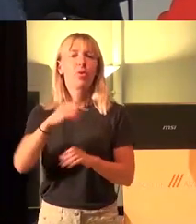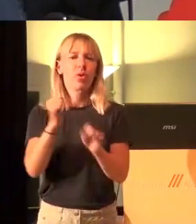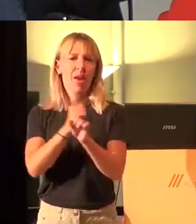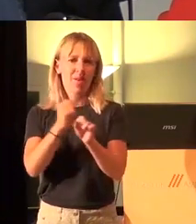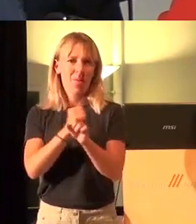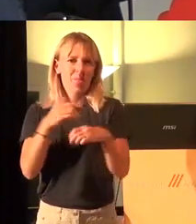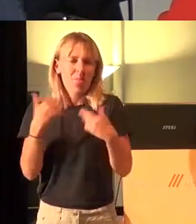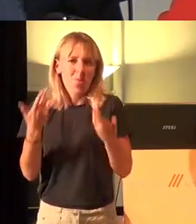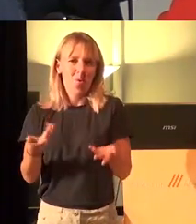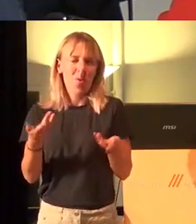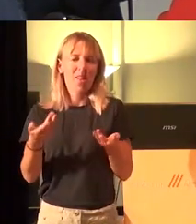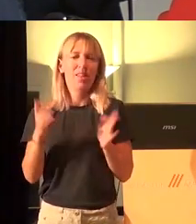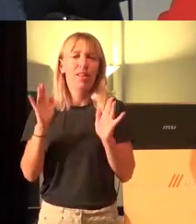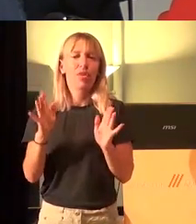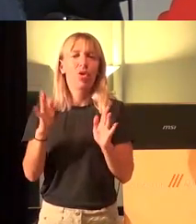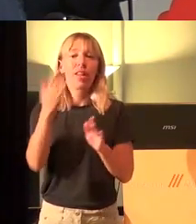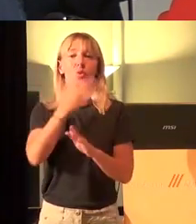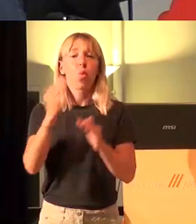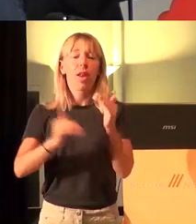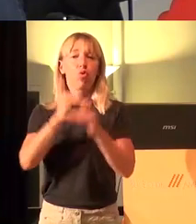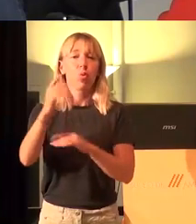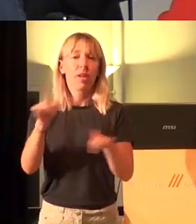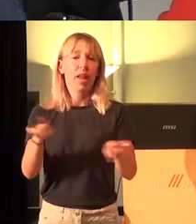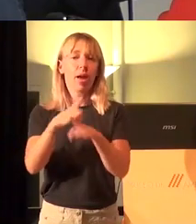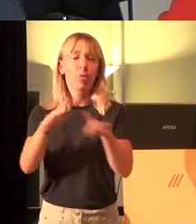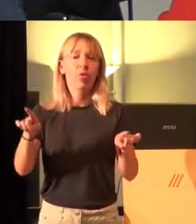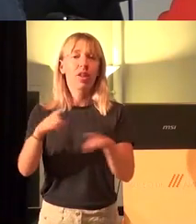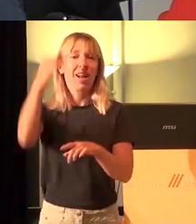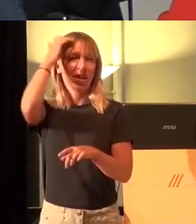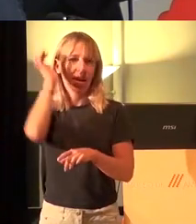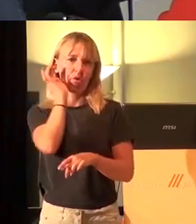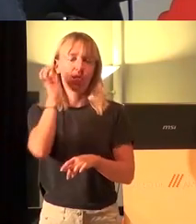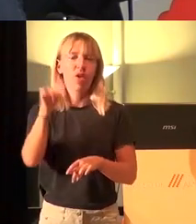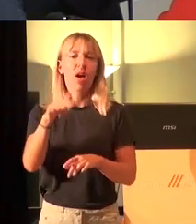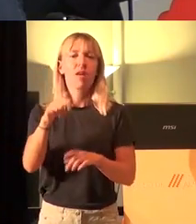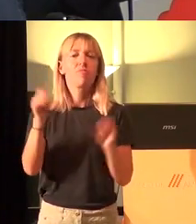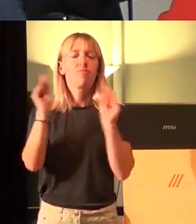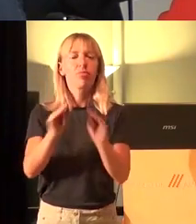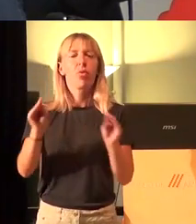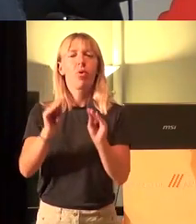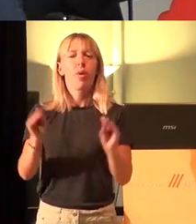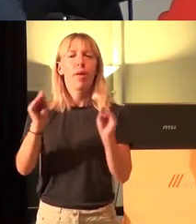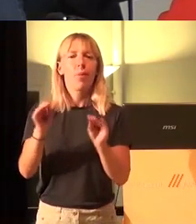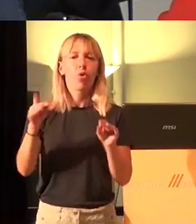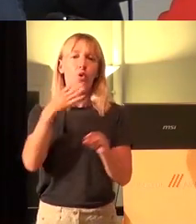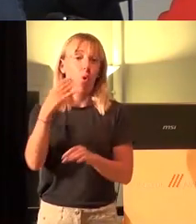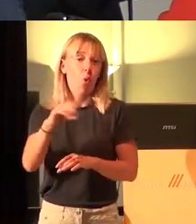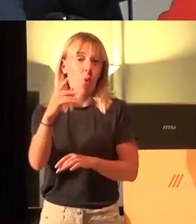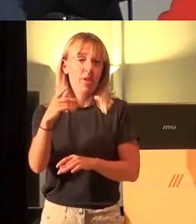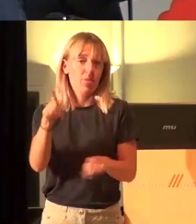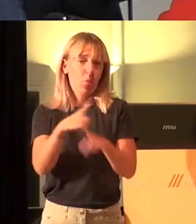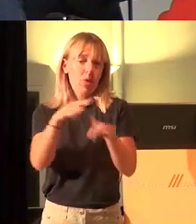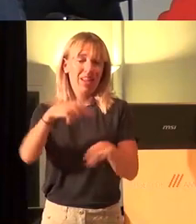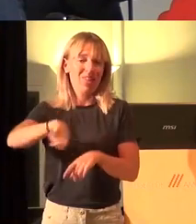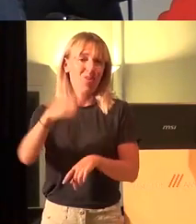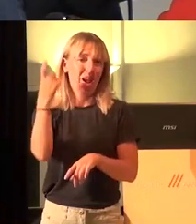misión. Entonces, en la Escuela Superior de Música Reina Sofía formamos jóvenes músicos. Estos alumnos que